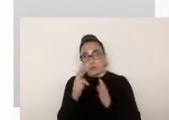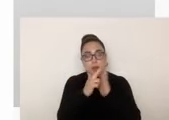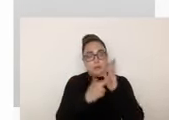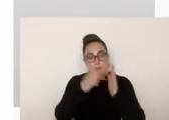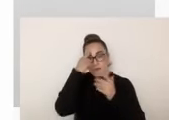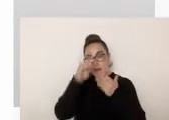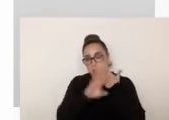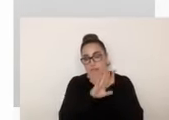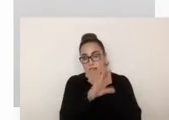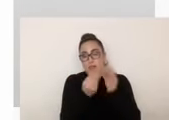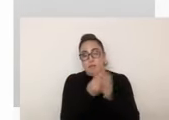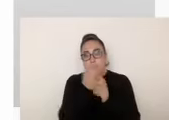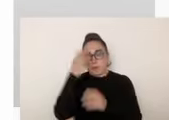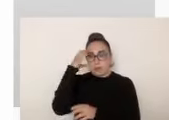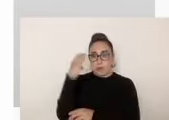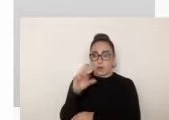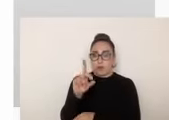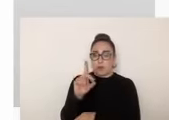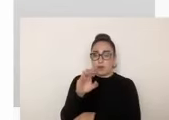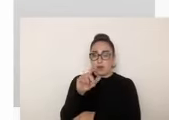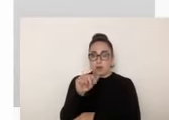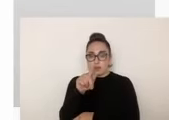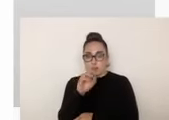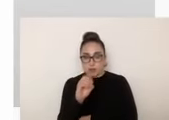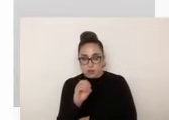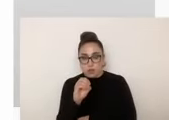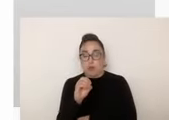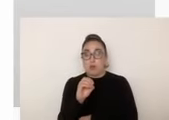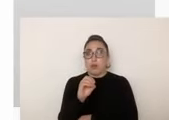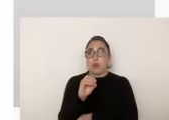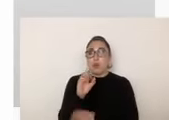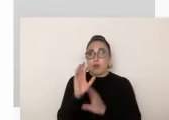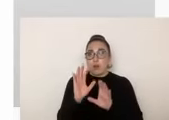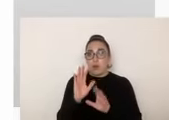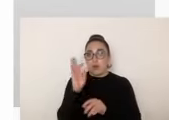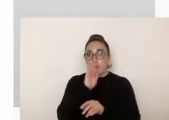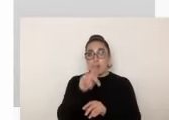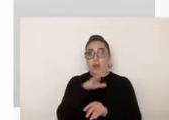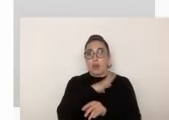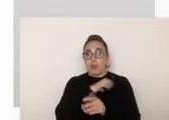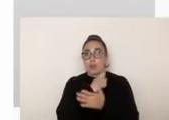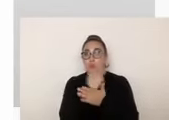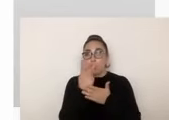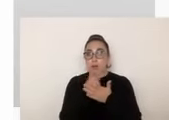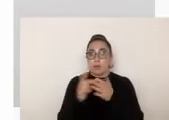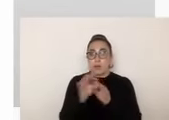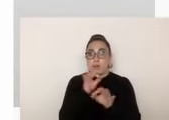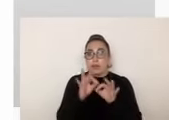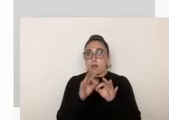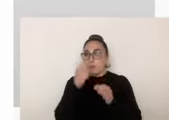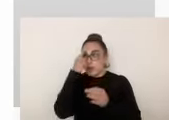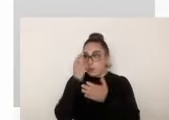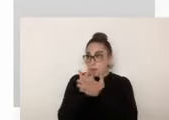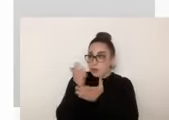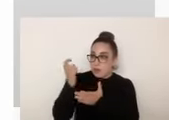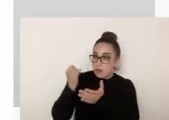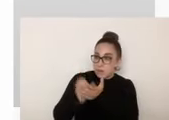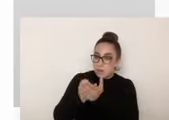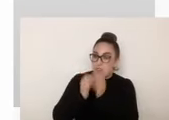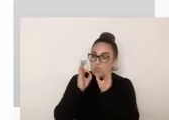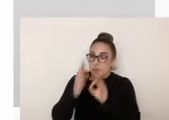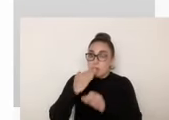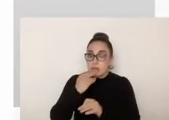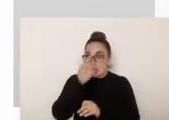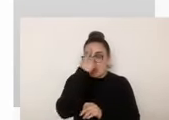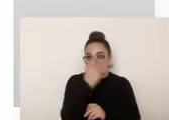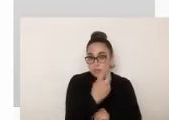tiene un compliance, lo que llaman el tax compliance, es decir, un programa de cumplimiento normativo en materia tributaria muy riguroso. Si,